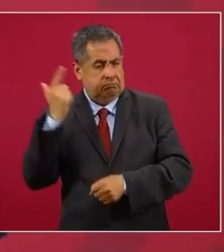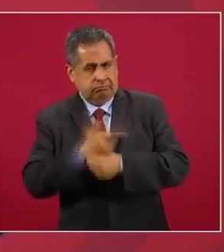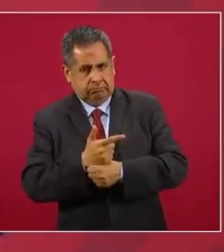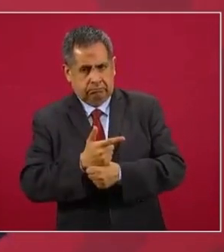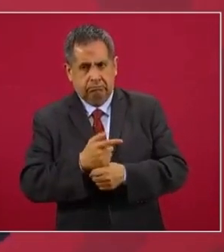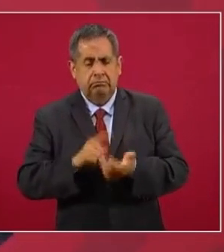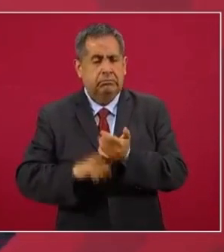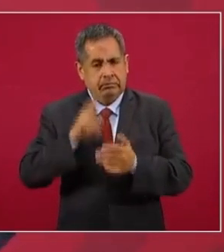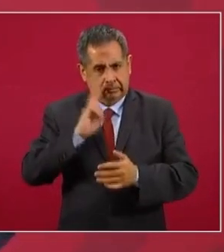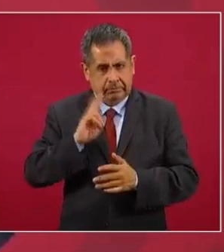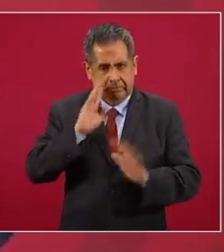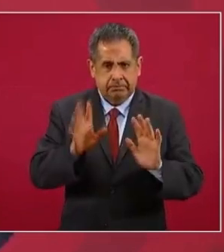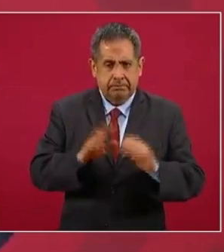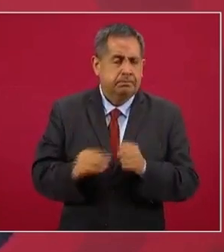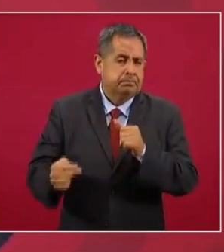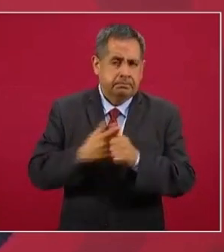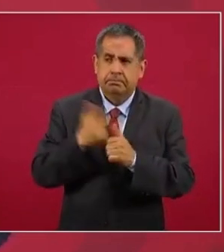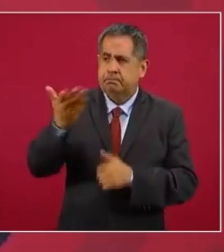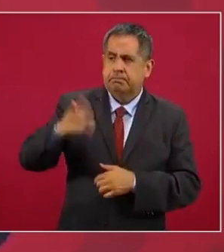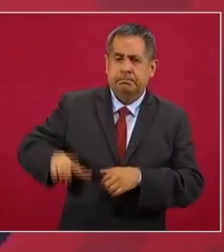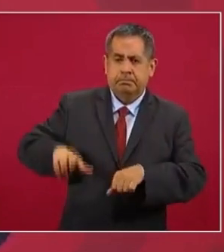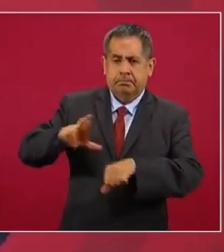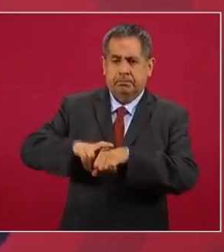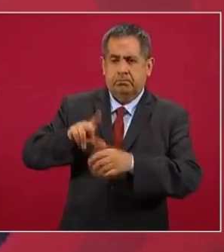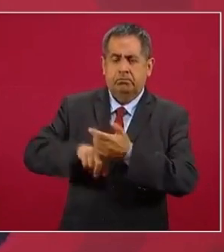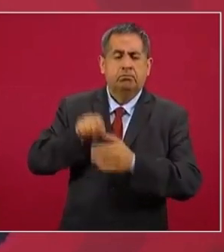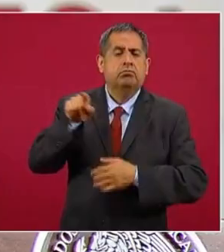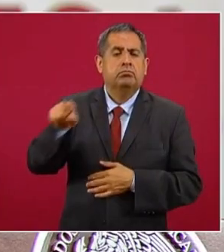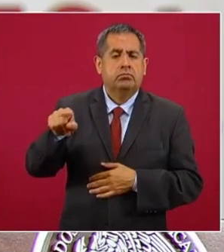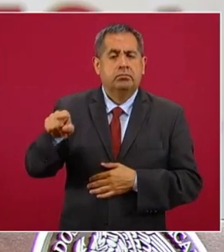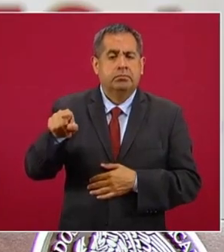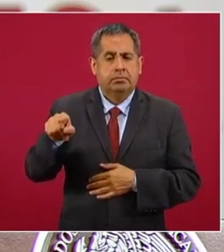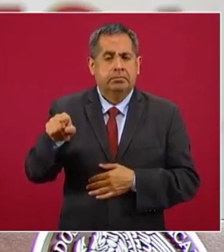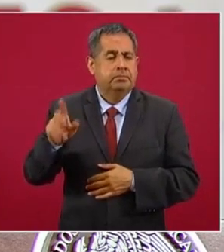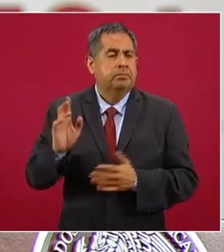que el gobernador